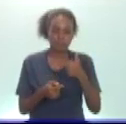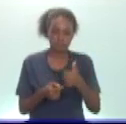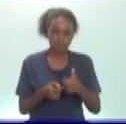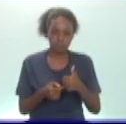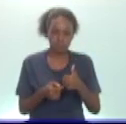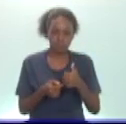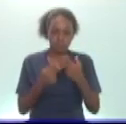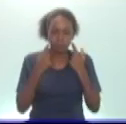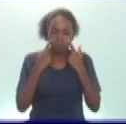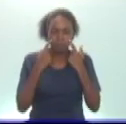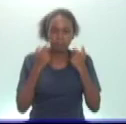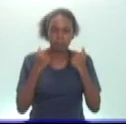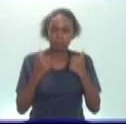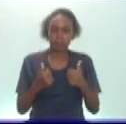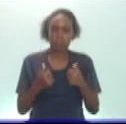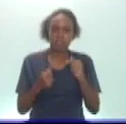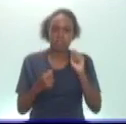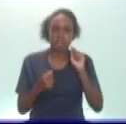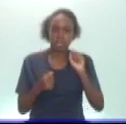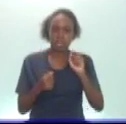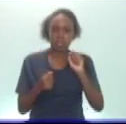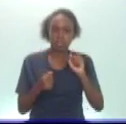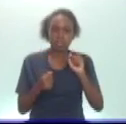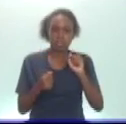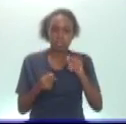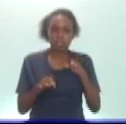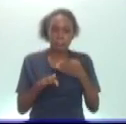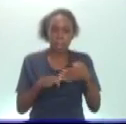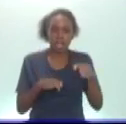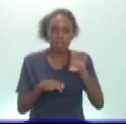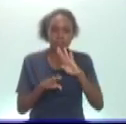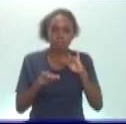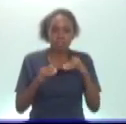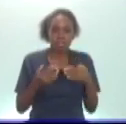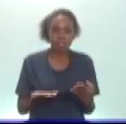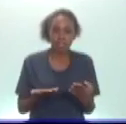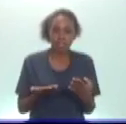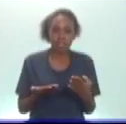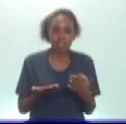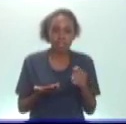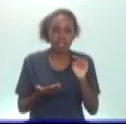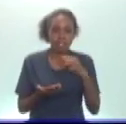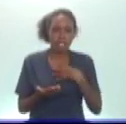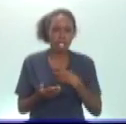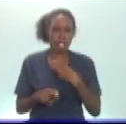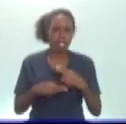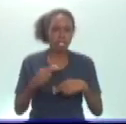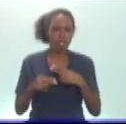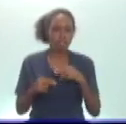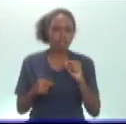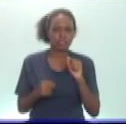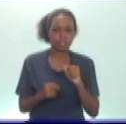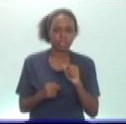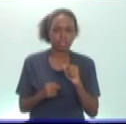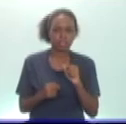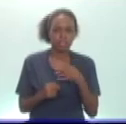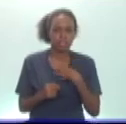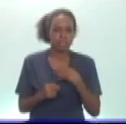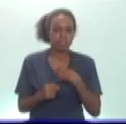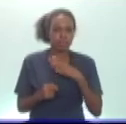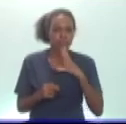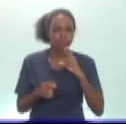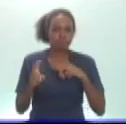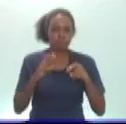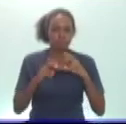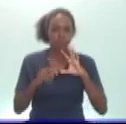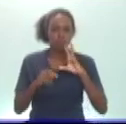símbolo. Este símbolo, recuerden que es el símbolo mayor que. Por lo tanto, ¿qué yo tengo que hacer en esta primera? Yo tengo que buscar un dígito